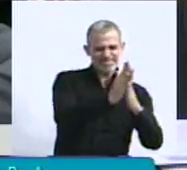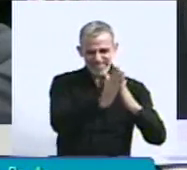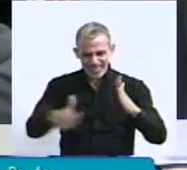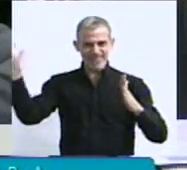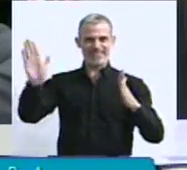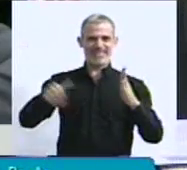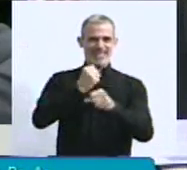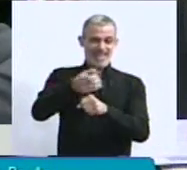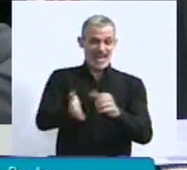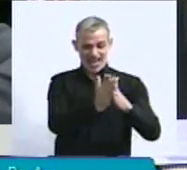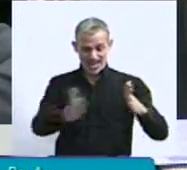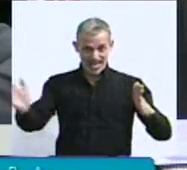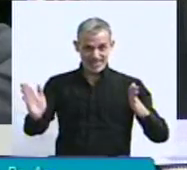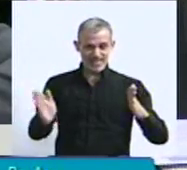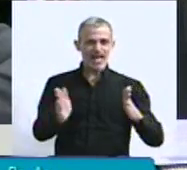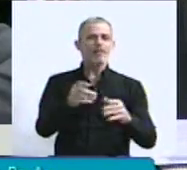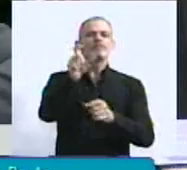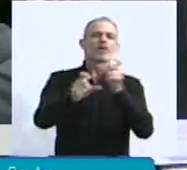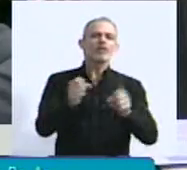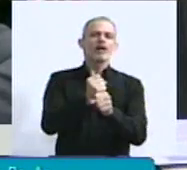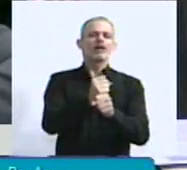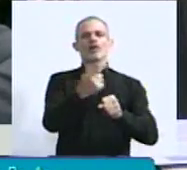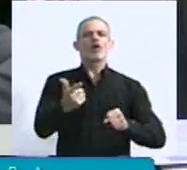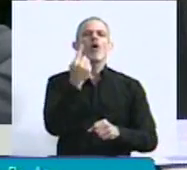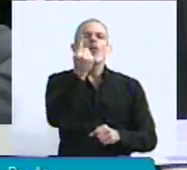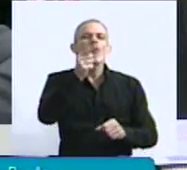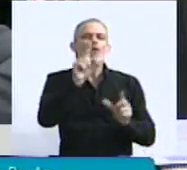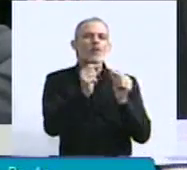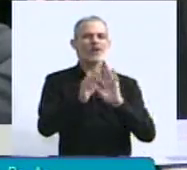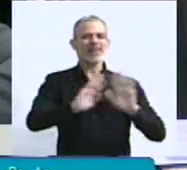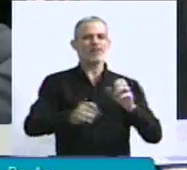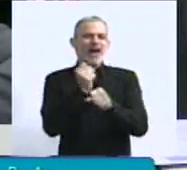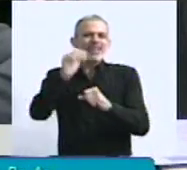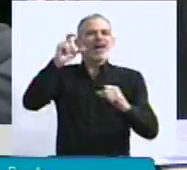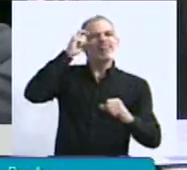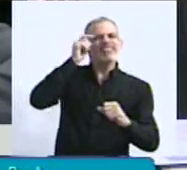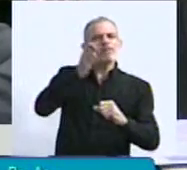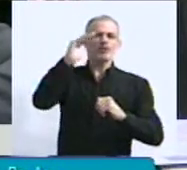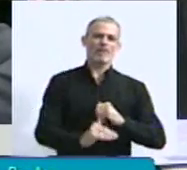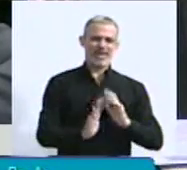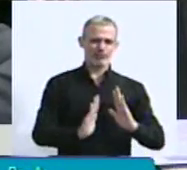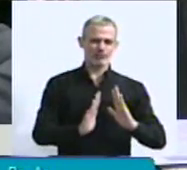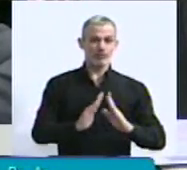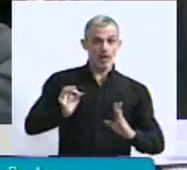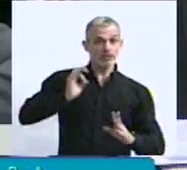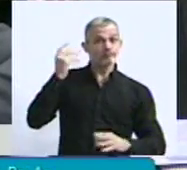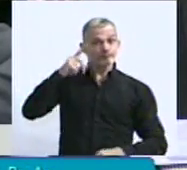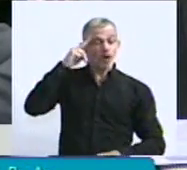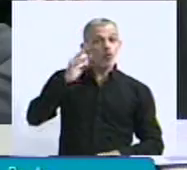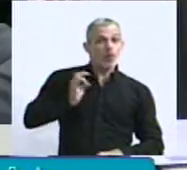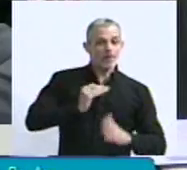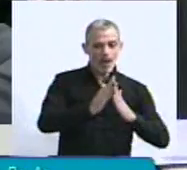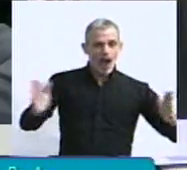adelante, el desempleo es de 1 dígito. Hace ya 9 años que